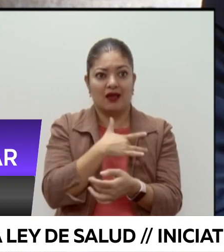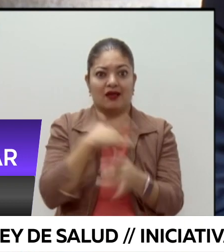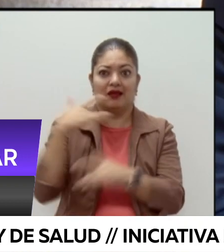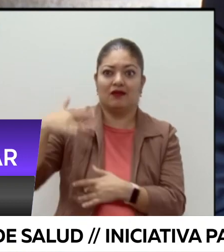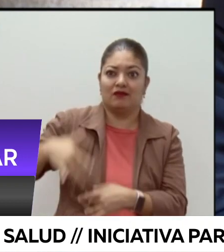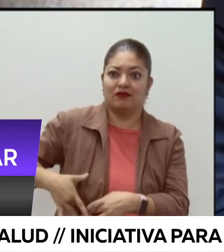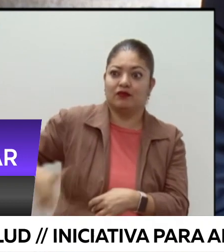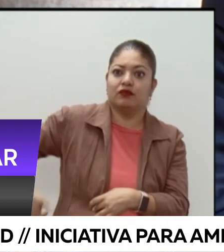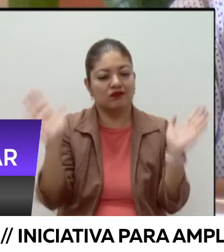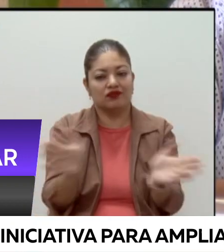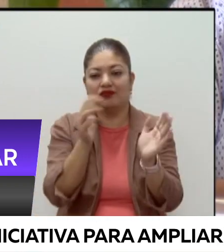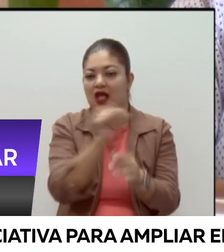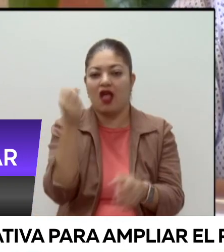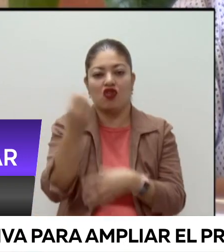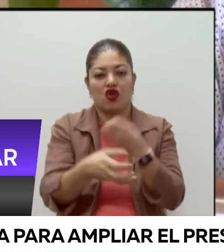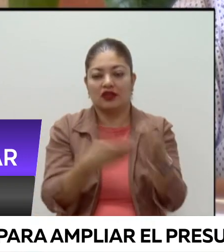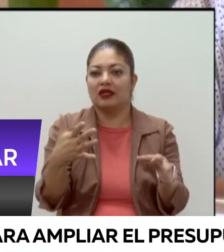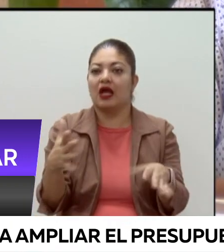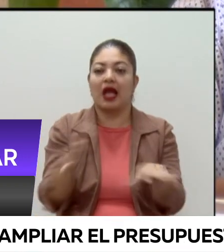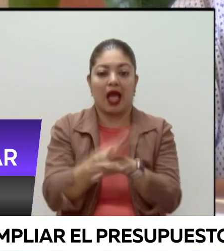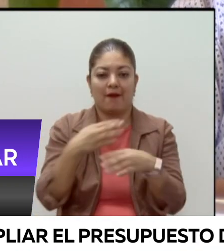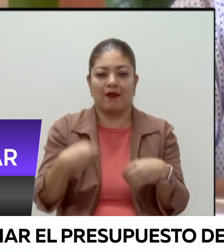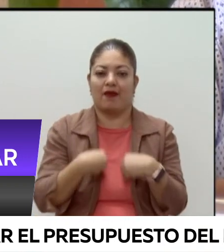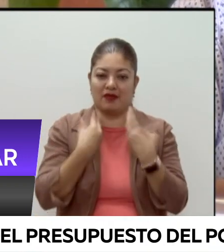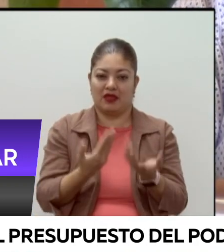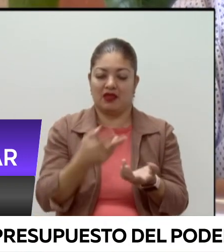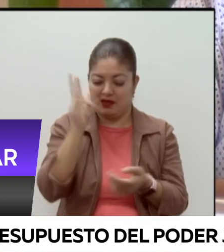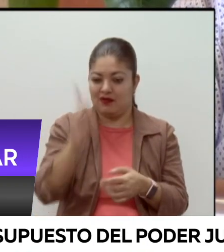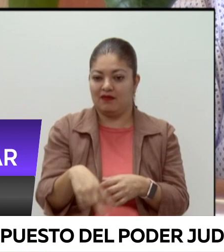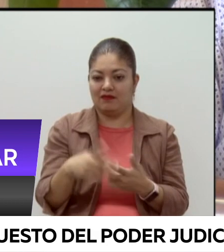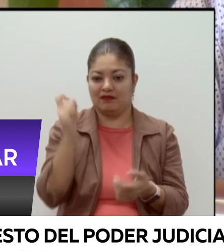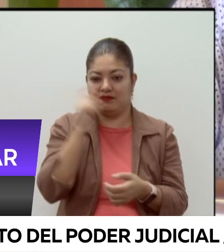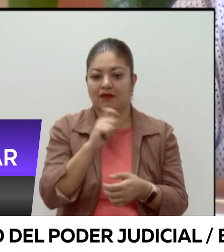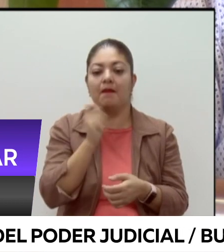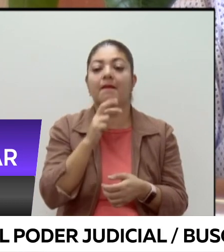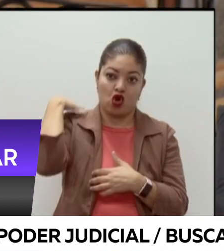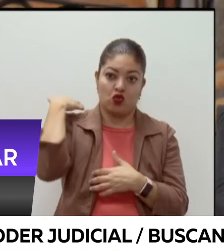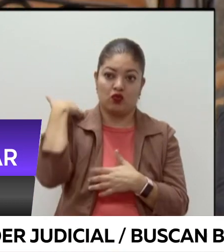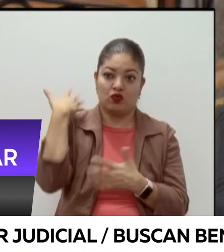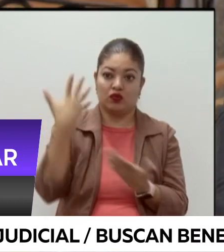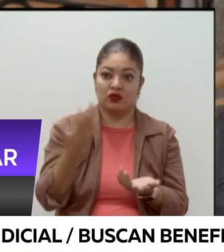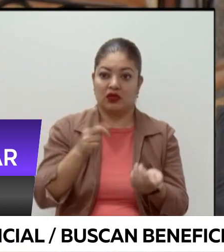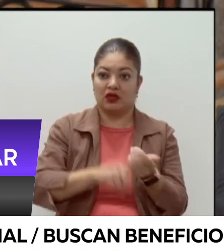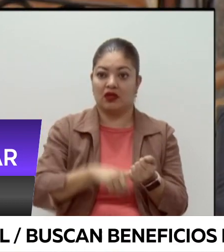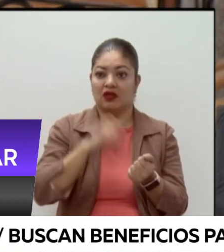Milagros y paciente trasplantada, Laura del Rocío Cázares, paciente renal trasplantada en lista de espera, Luis